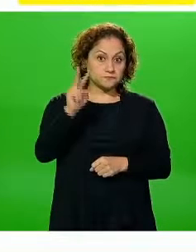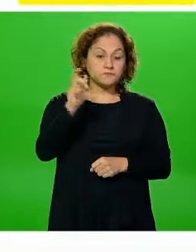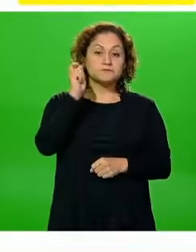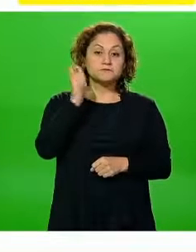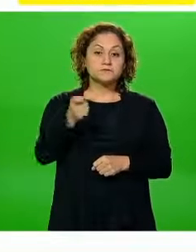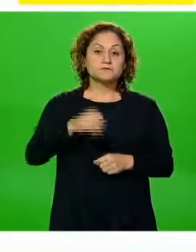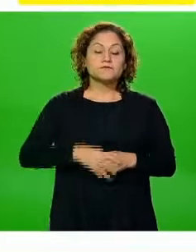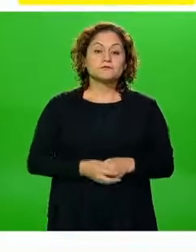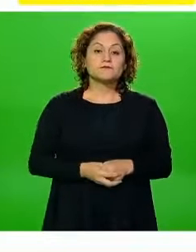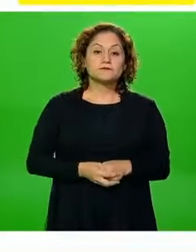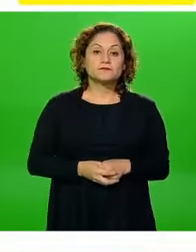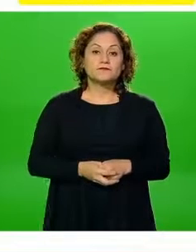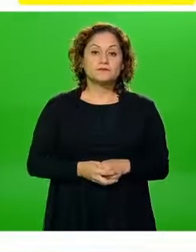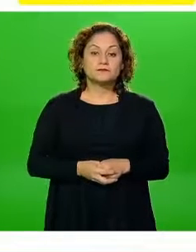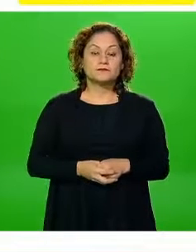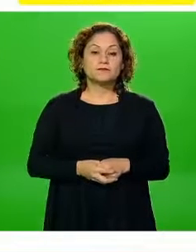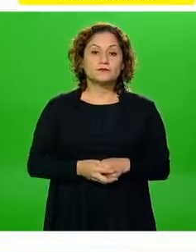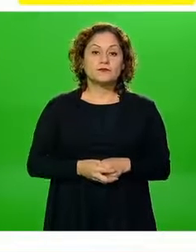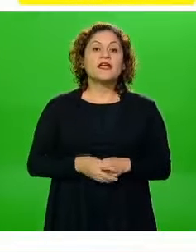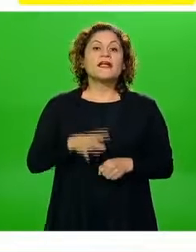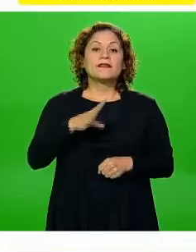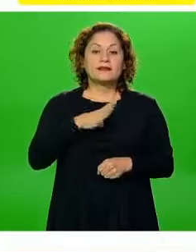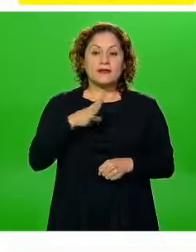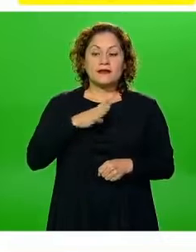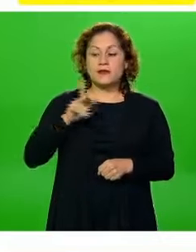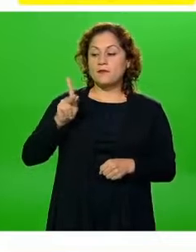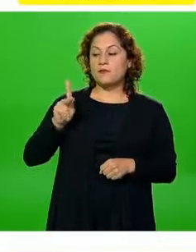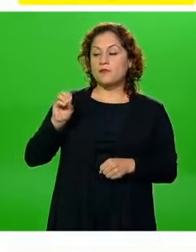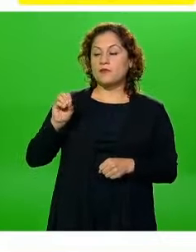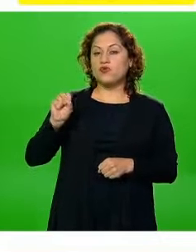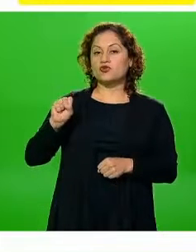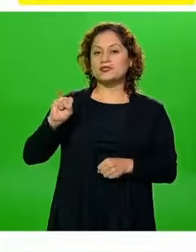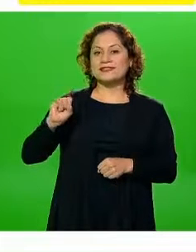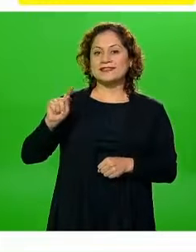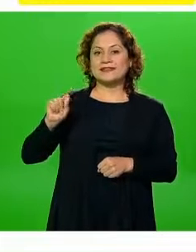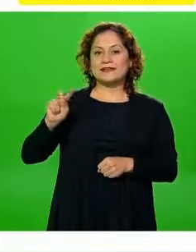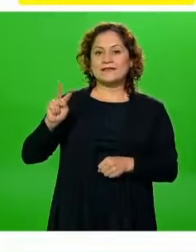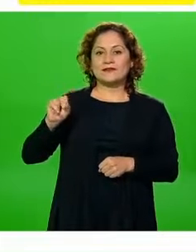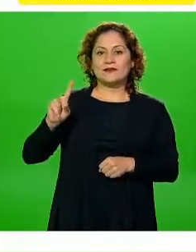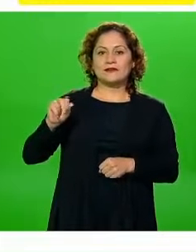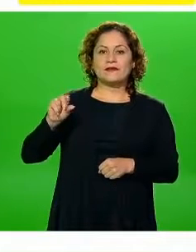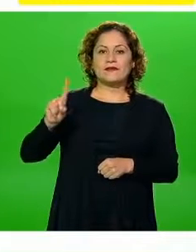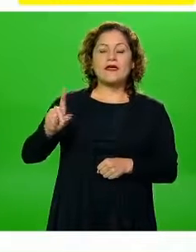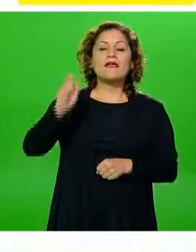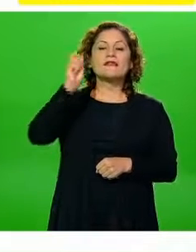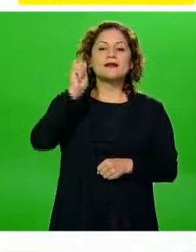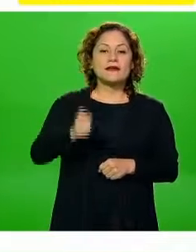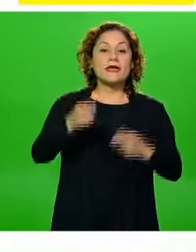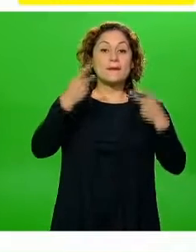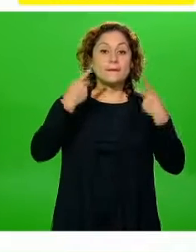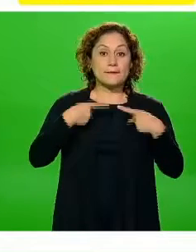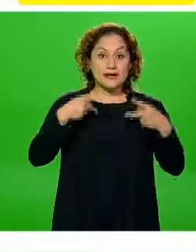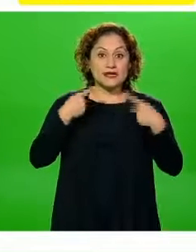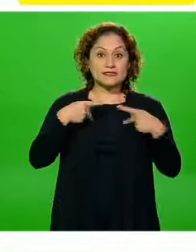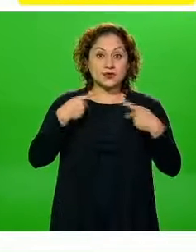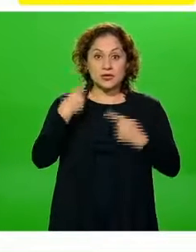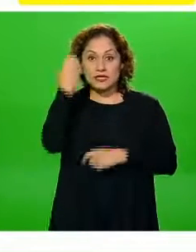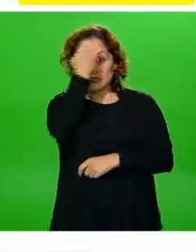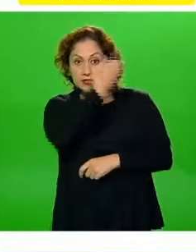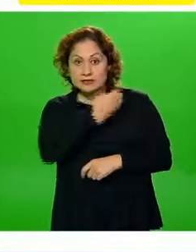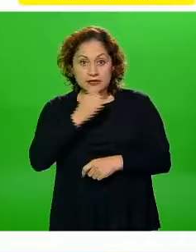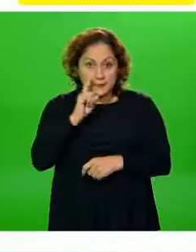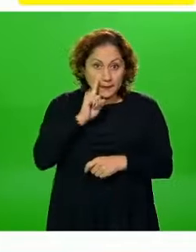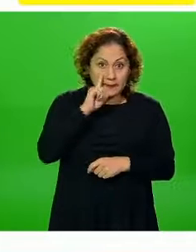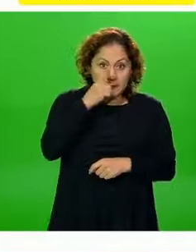es la positividad, los casos notificados, negativos y confirmados. Eso es lo que estamos viendo nosotros en